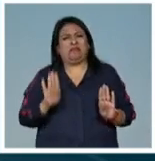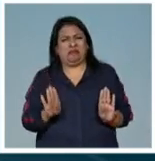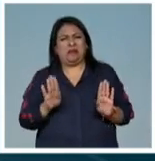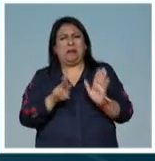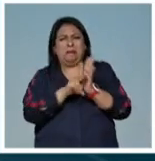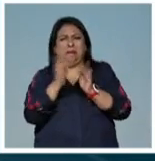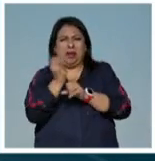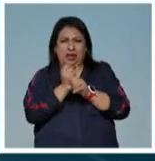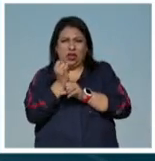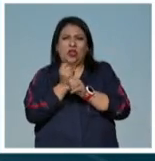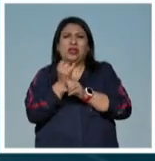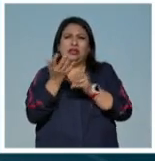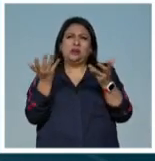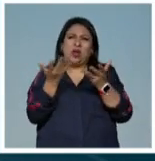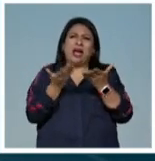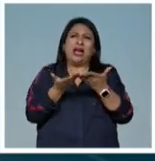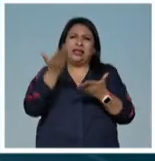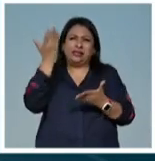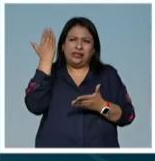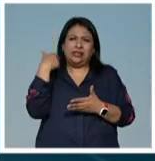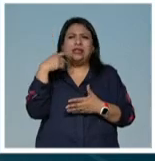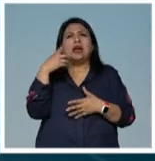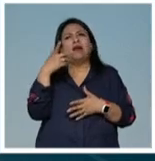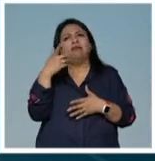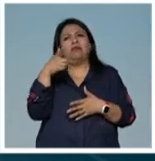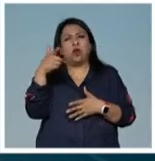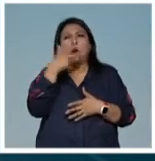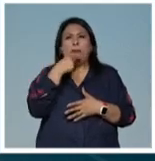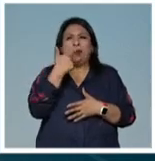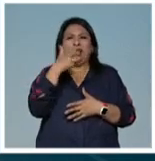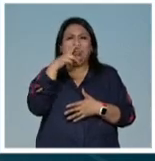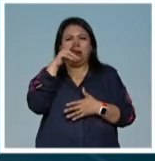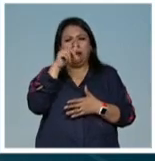que se hacía, bueno, que estaba practicando Garibay.